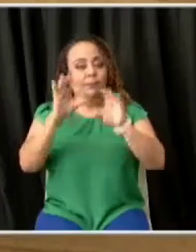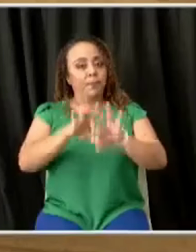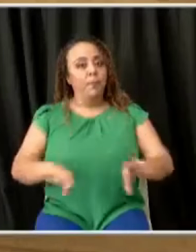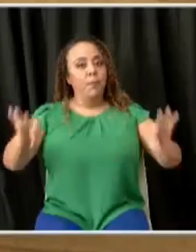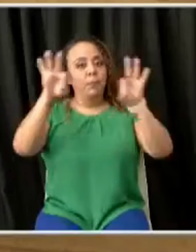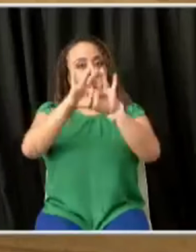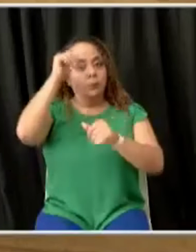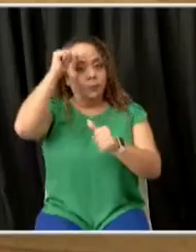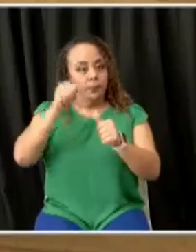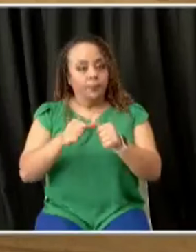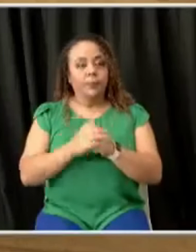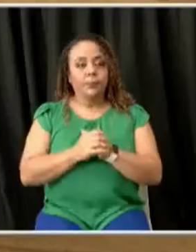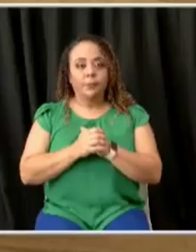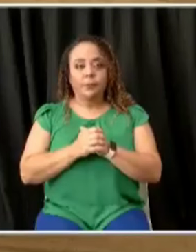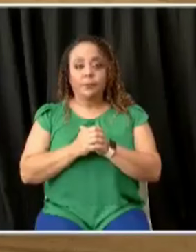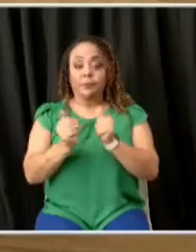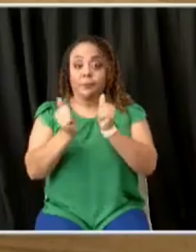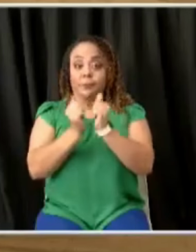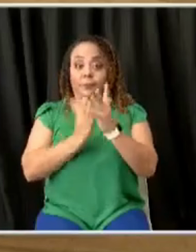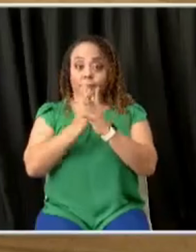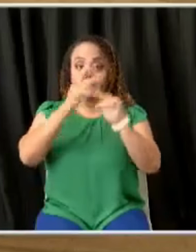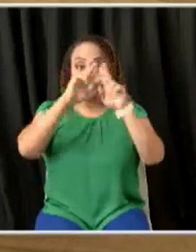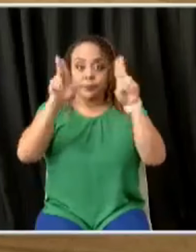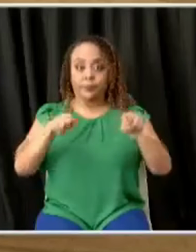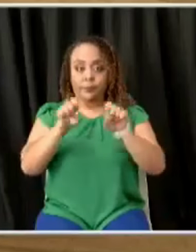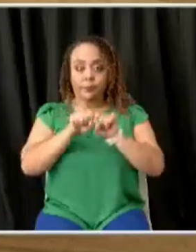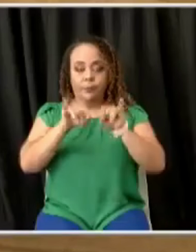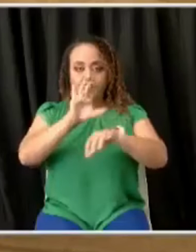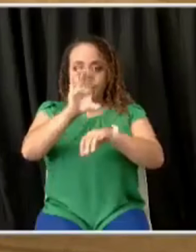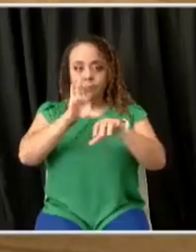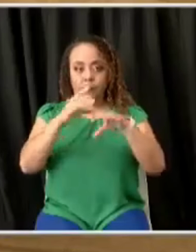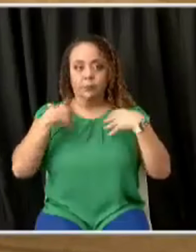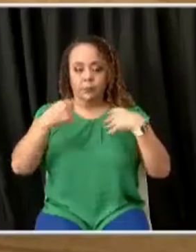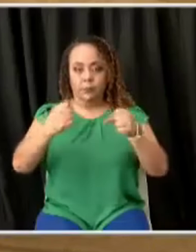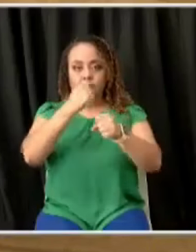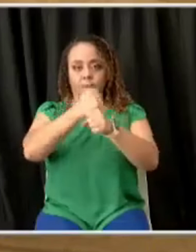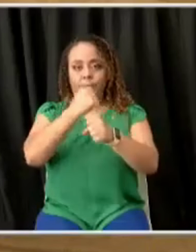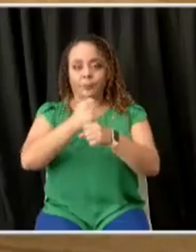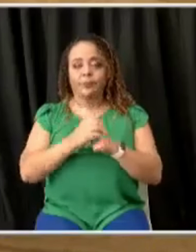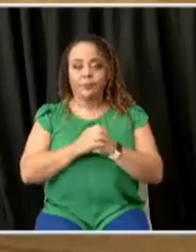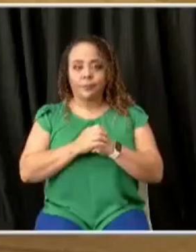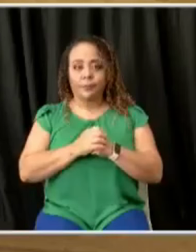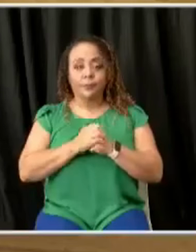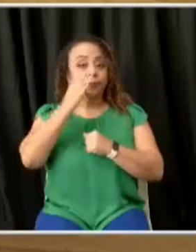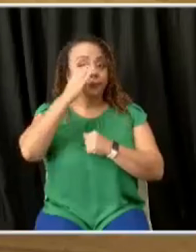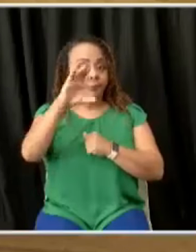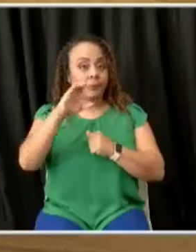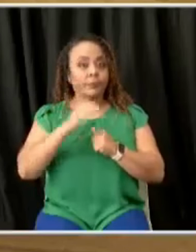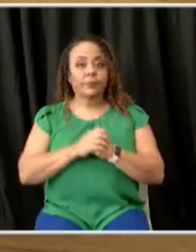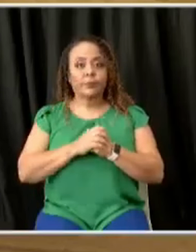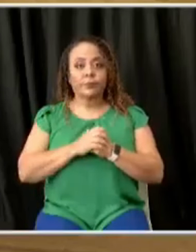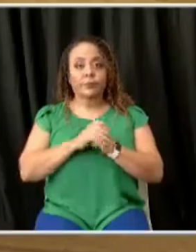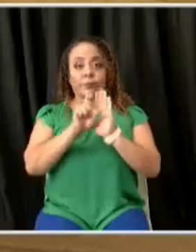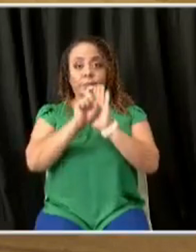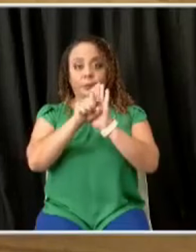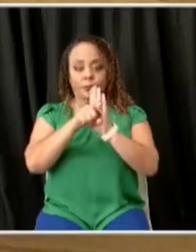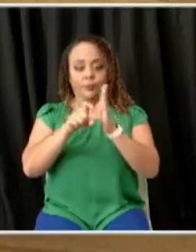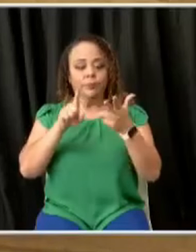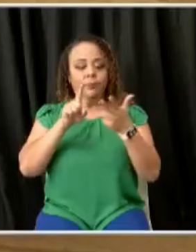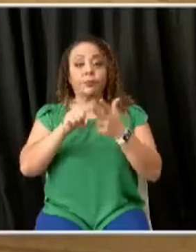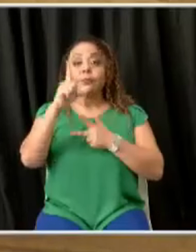importante recordarles que nos acompañen a través de las redes sociales del Consejo de Salud Ocupacional. Estamos en Facebook, estamos en TikTok, estamos